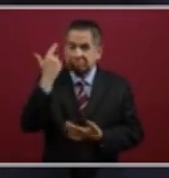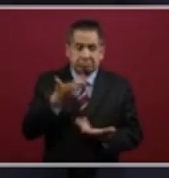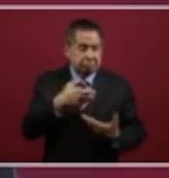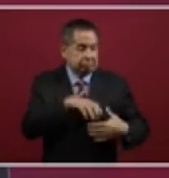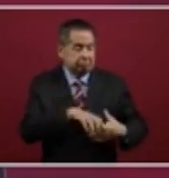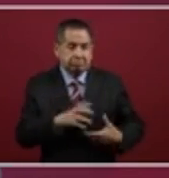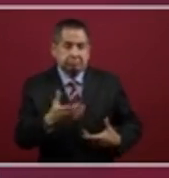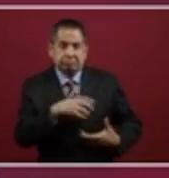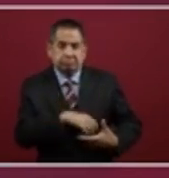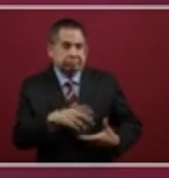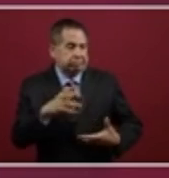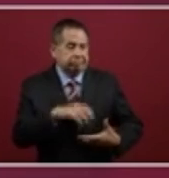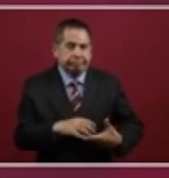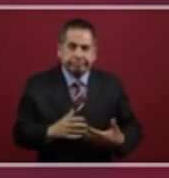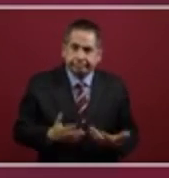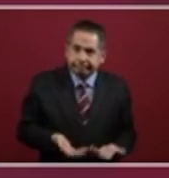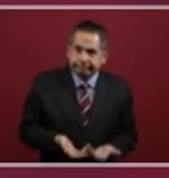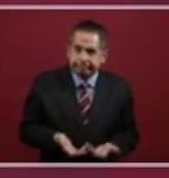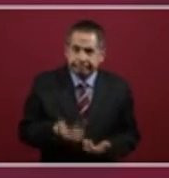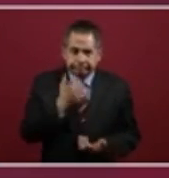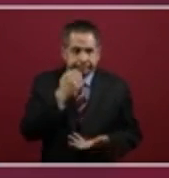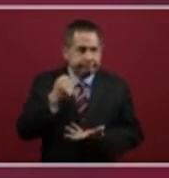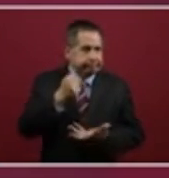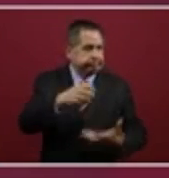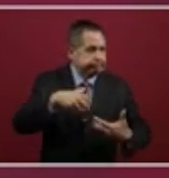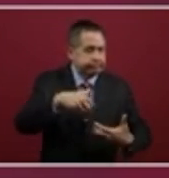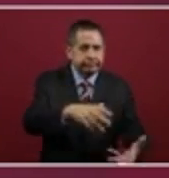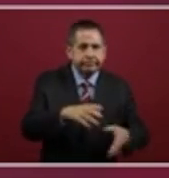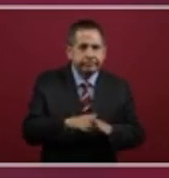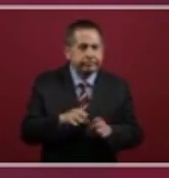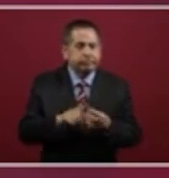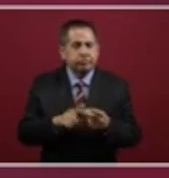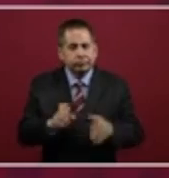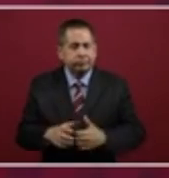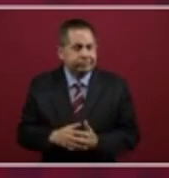para el desarrollo. El presupuesto,